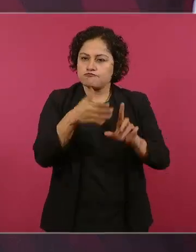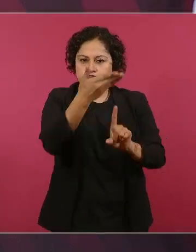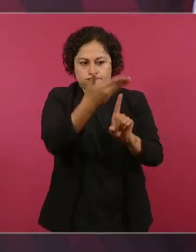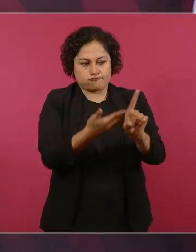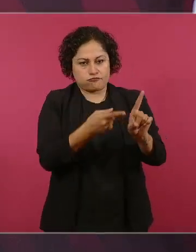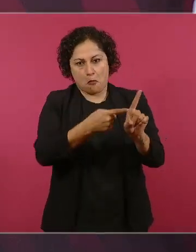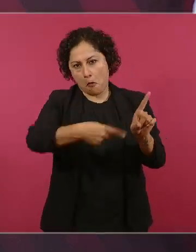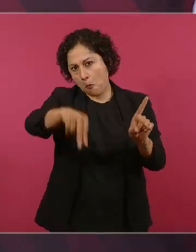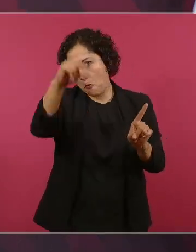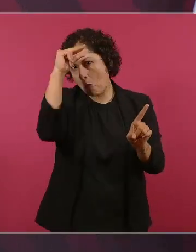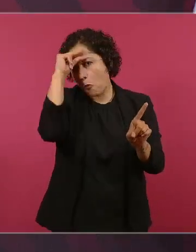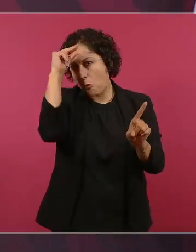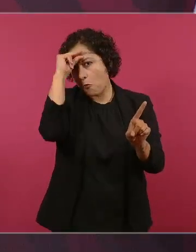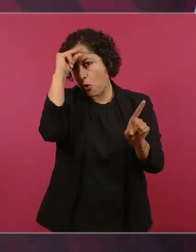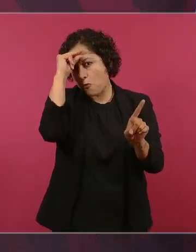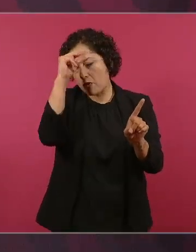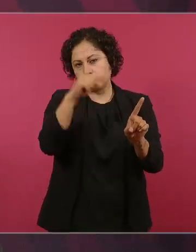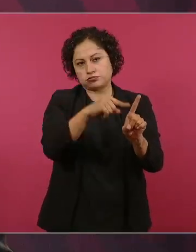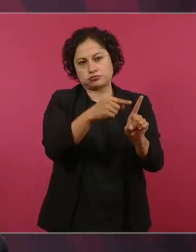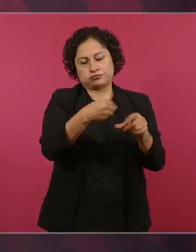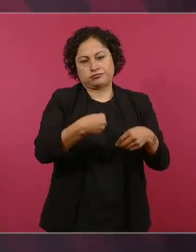consecuente,